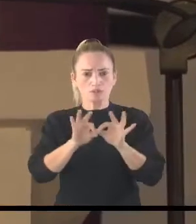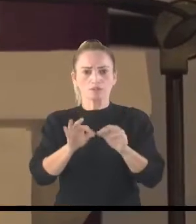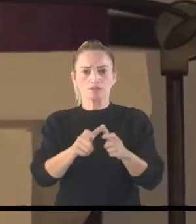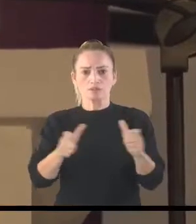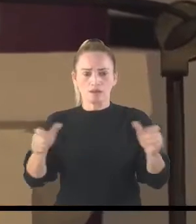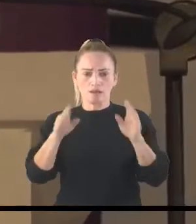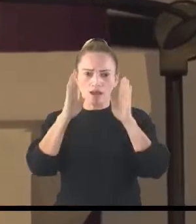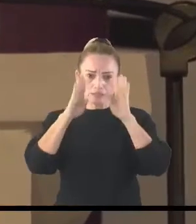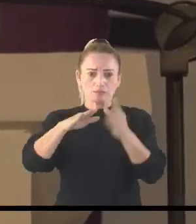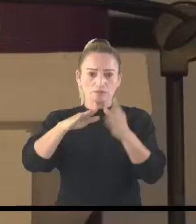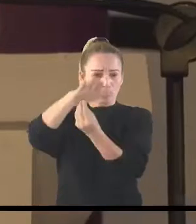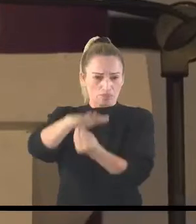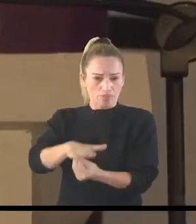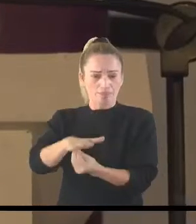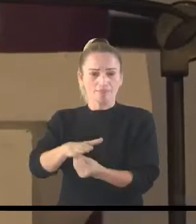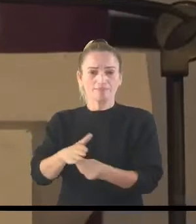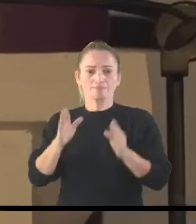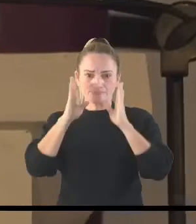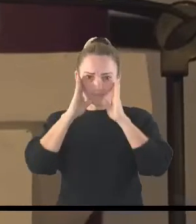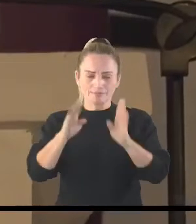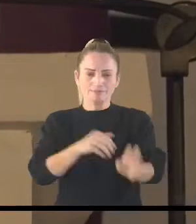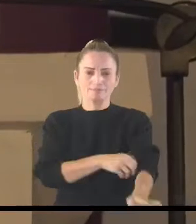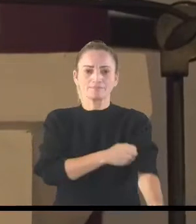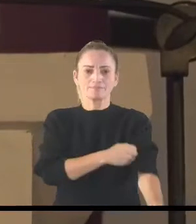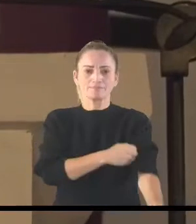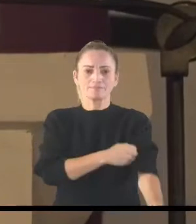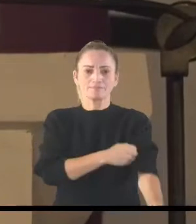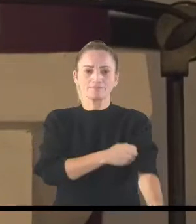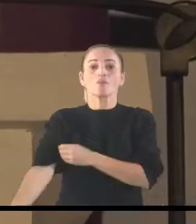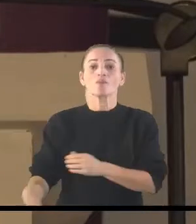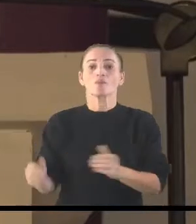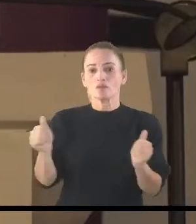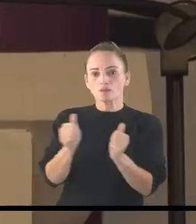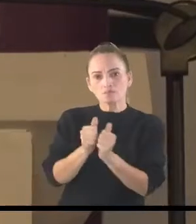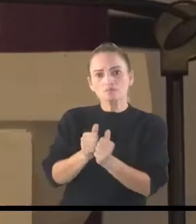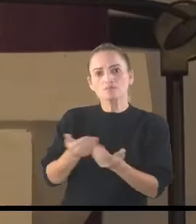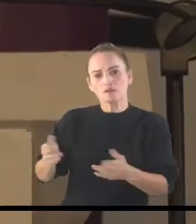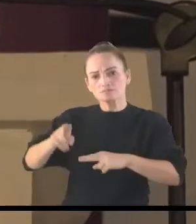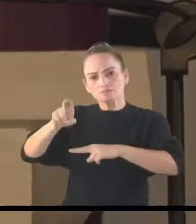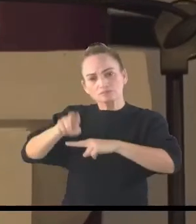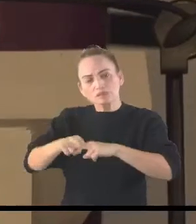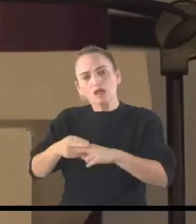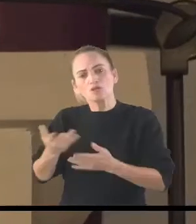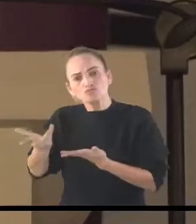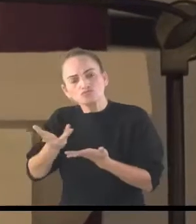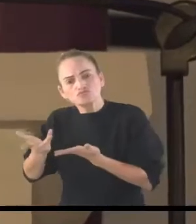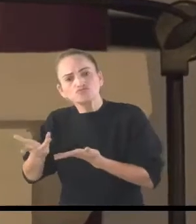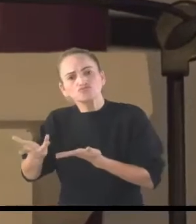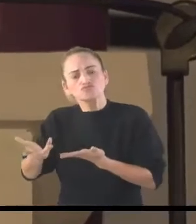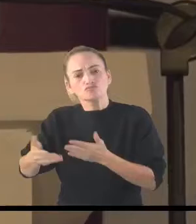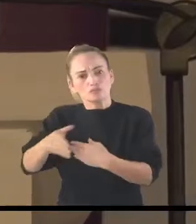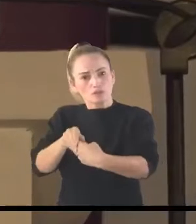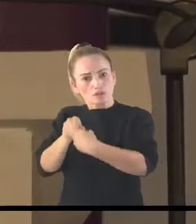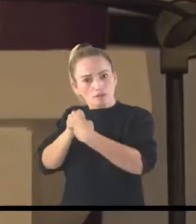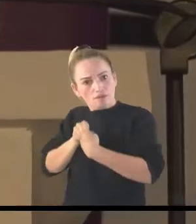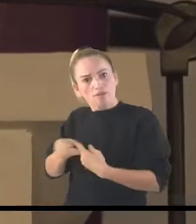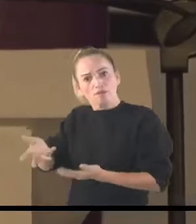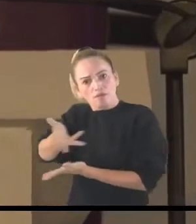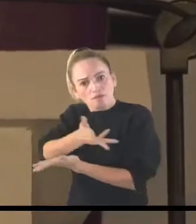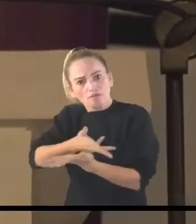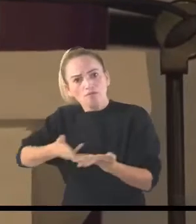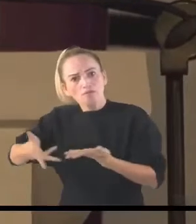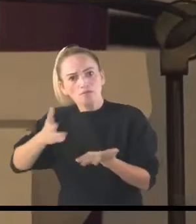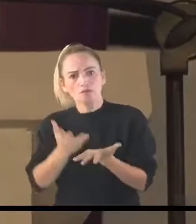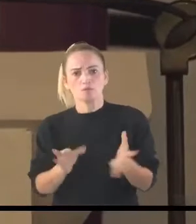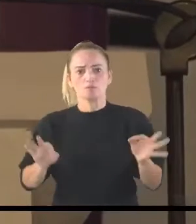población más vulnerable del país. Con ella nos hemos sentado, ella nos ha dirigido para que podamos llegar